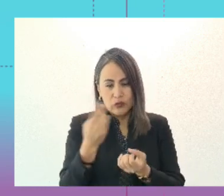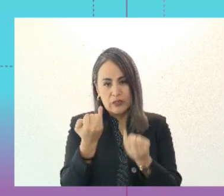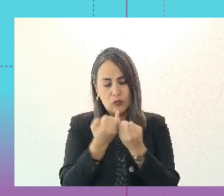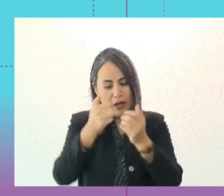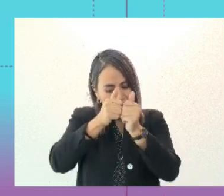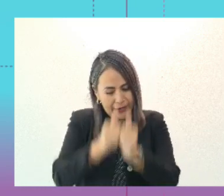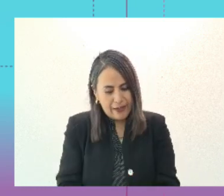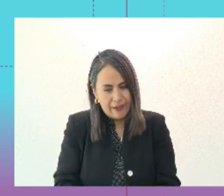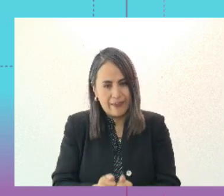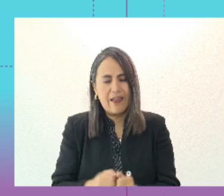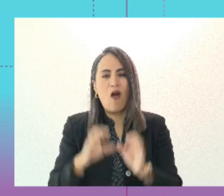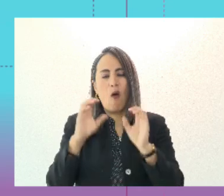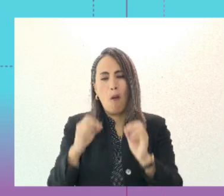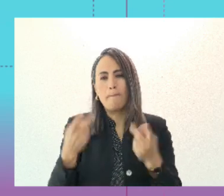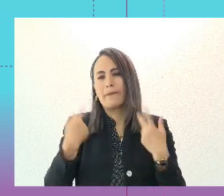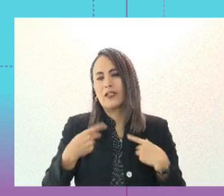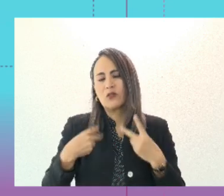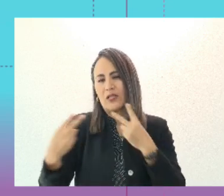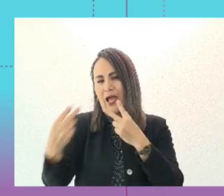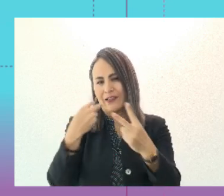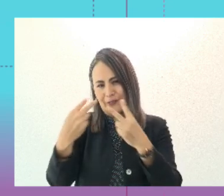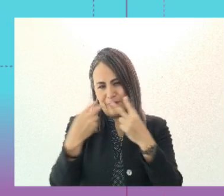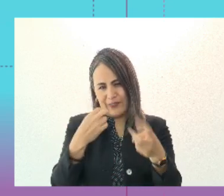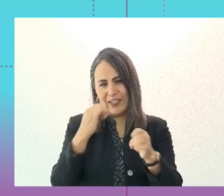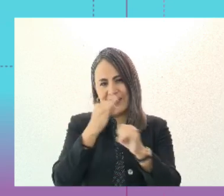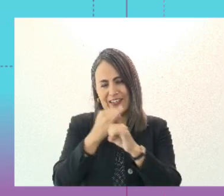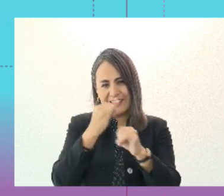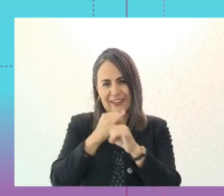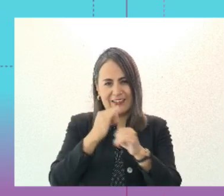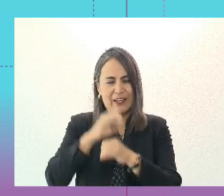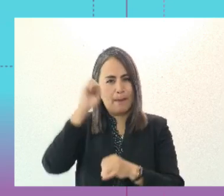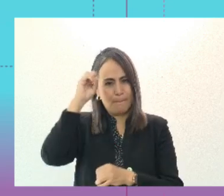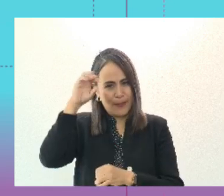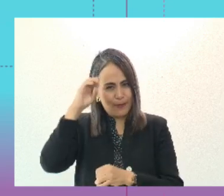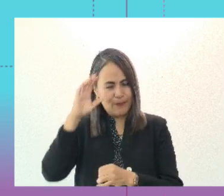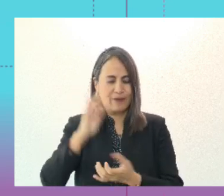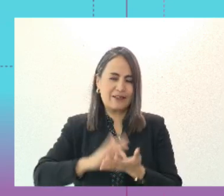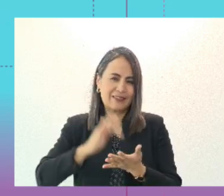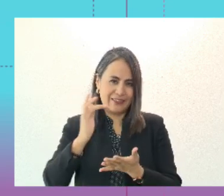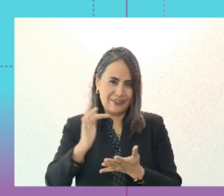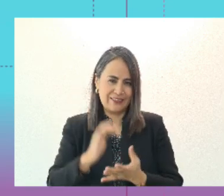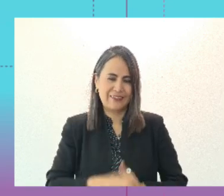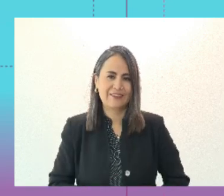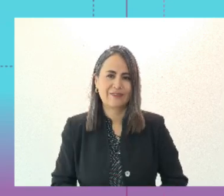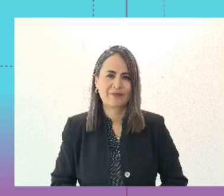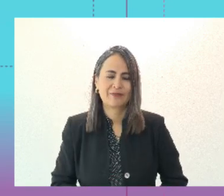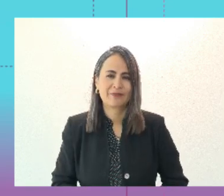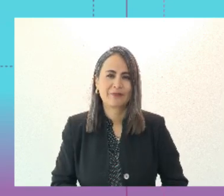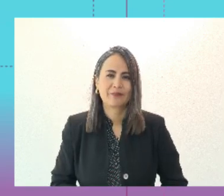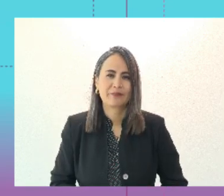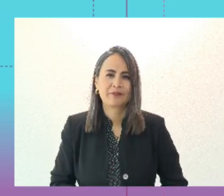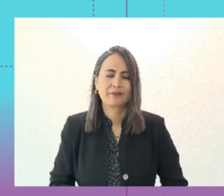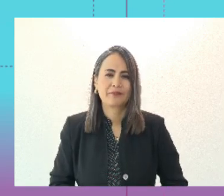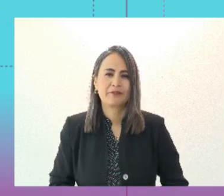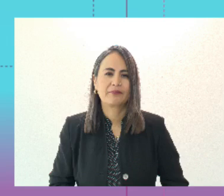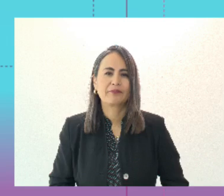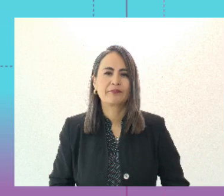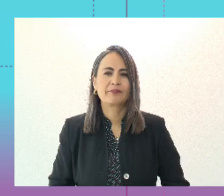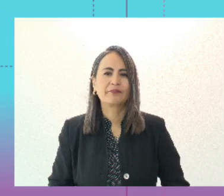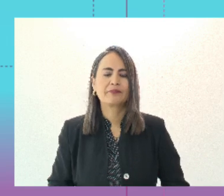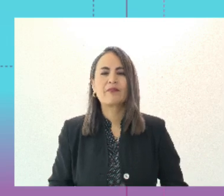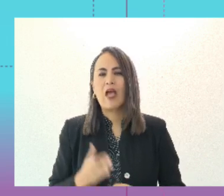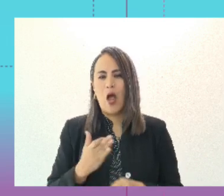la distancia o presencialmente haciéndonos el favor de escucharnos. Yo me voy a permitir dividir un poco